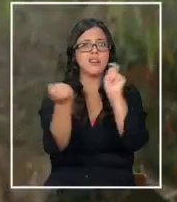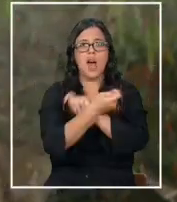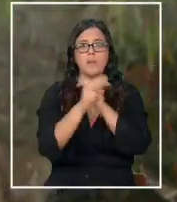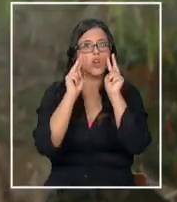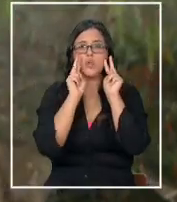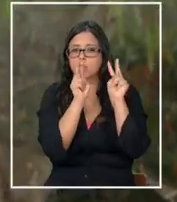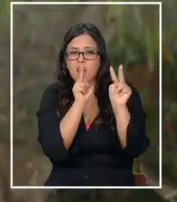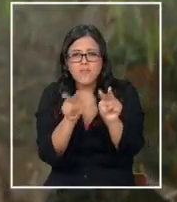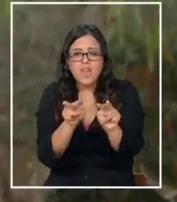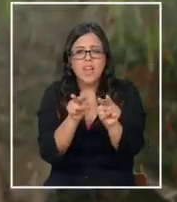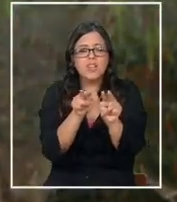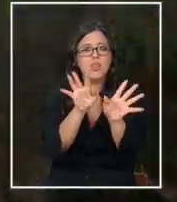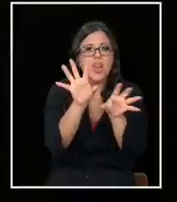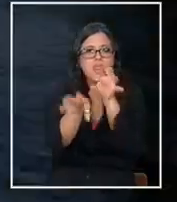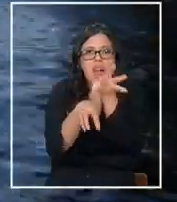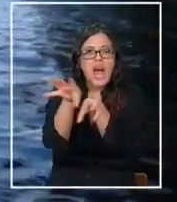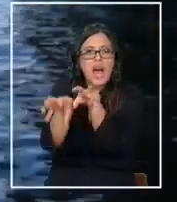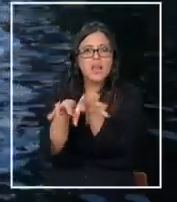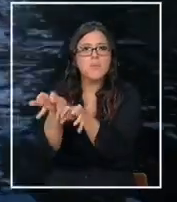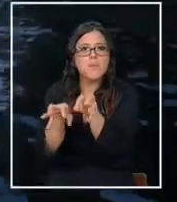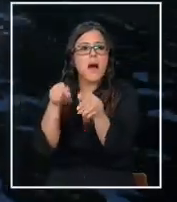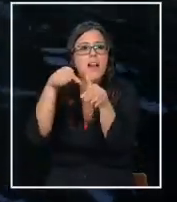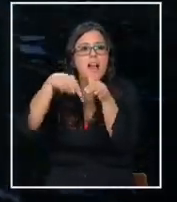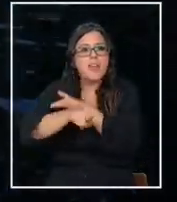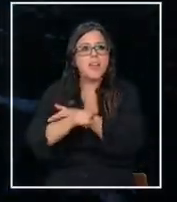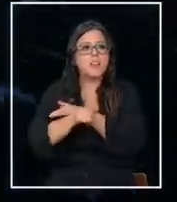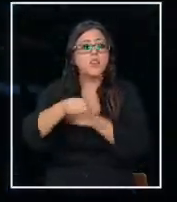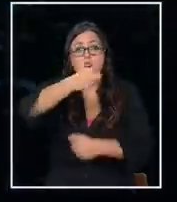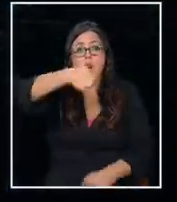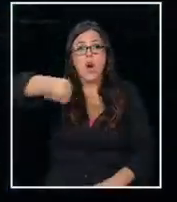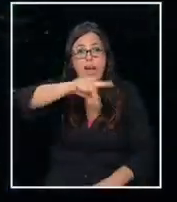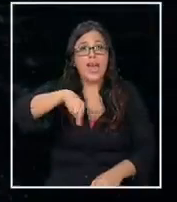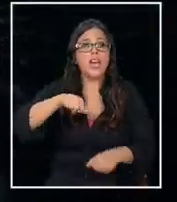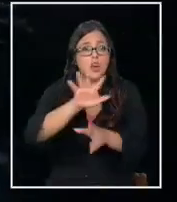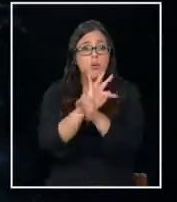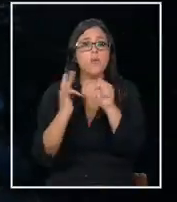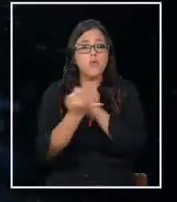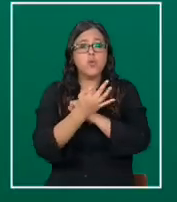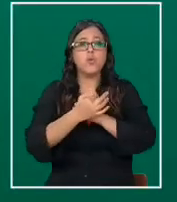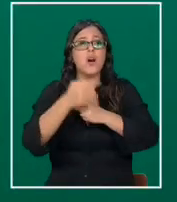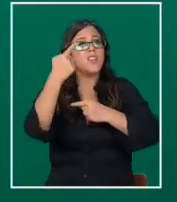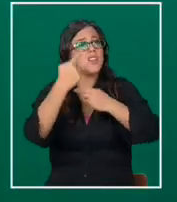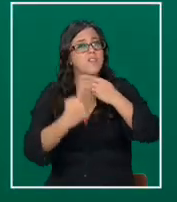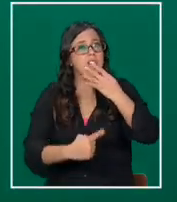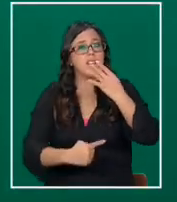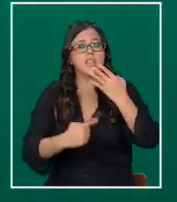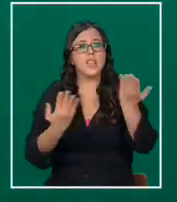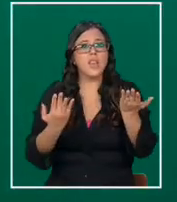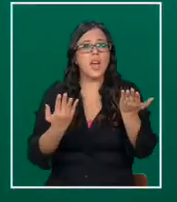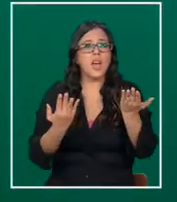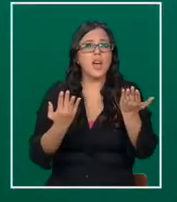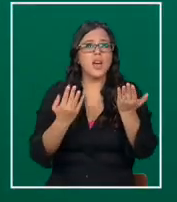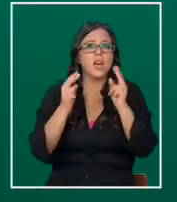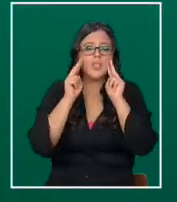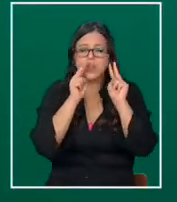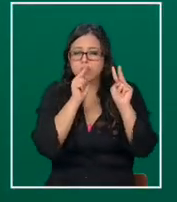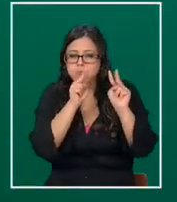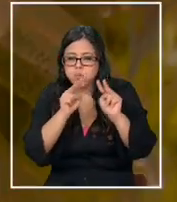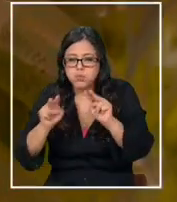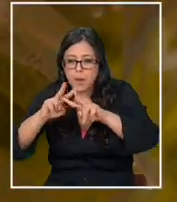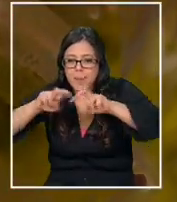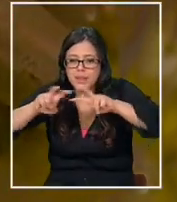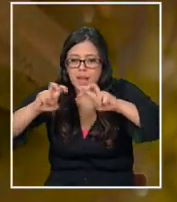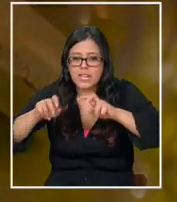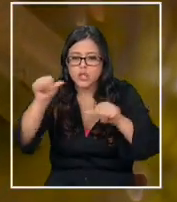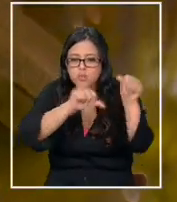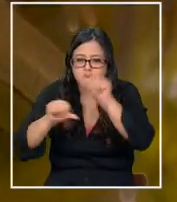viendo en el lugar. Rewilding ha realizado una serie de expediciones científicas para identificar especies en peligro.